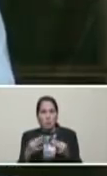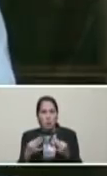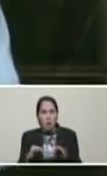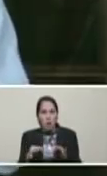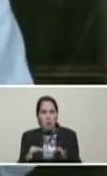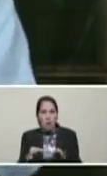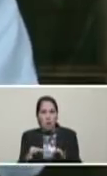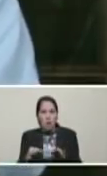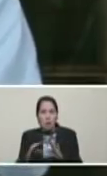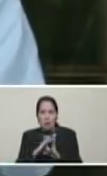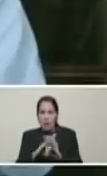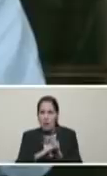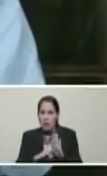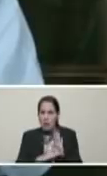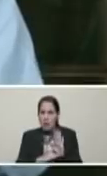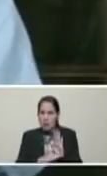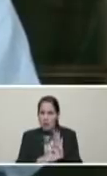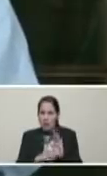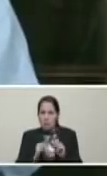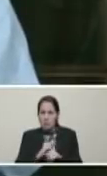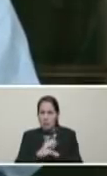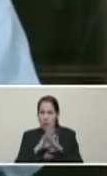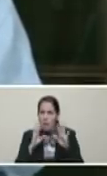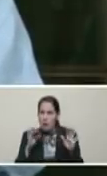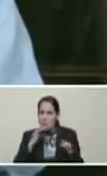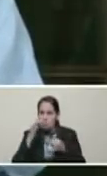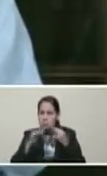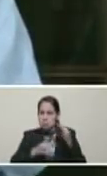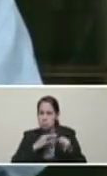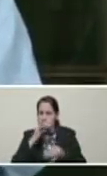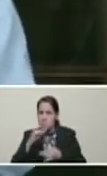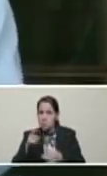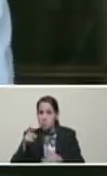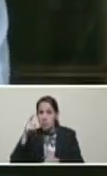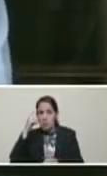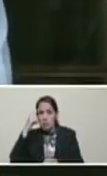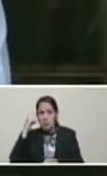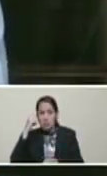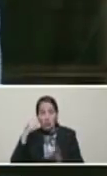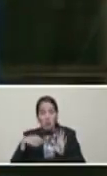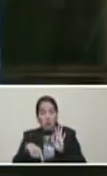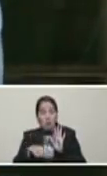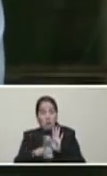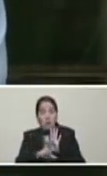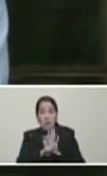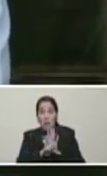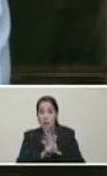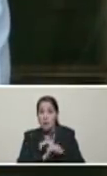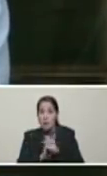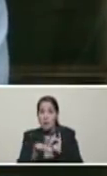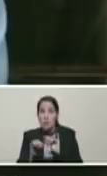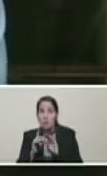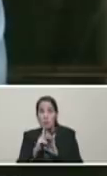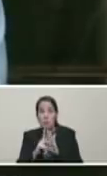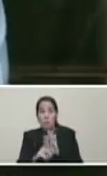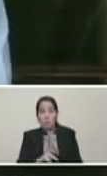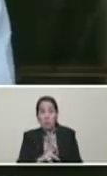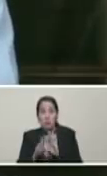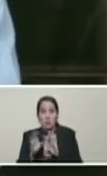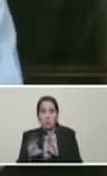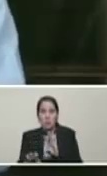reglas de juego están muy claras yo tengo aquí ustedes saben que ya es la idea la república el plan de la patria